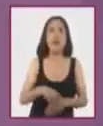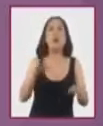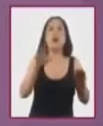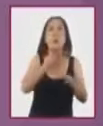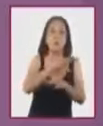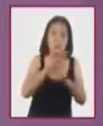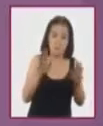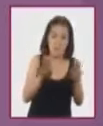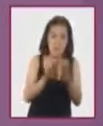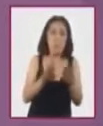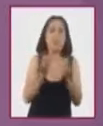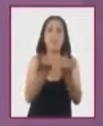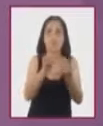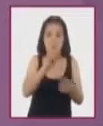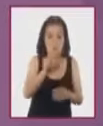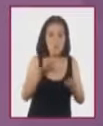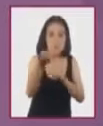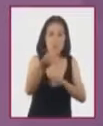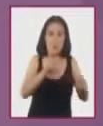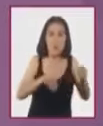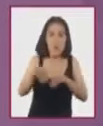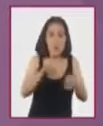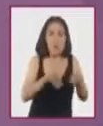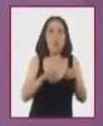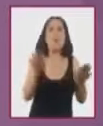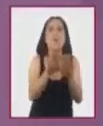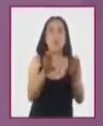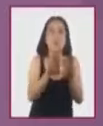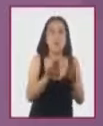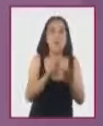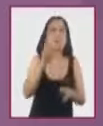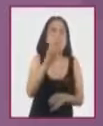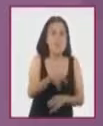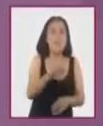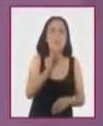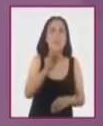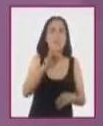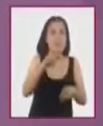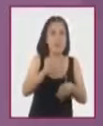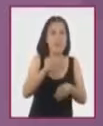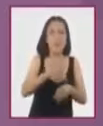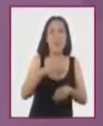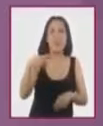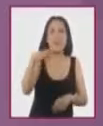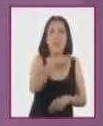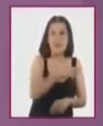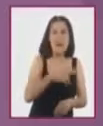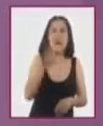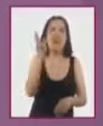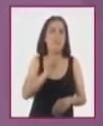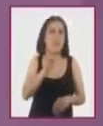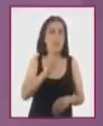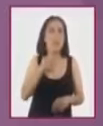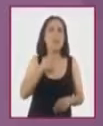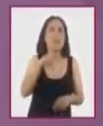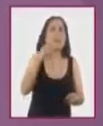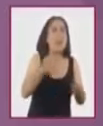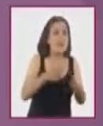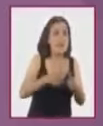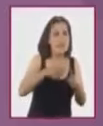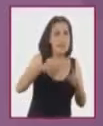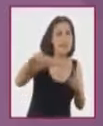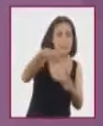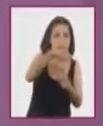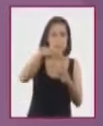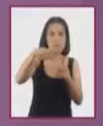El movimiento, además, pues tiene esta propiedad de ser relativo, de decir, bueno, ¿quién se está moviendo